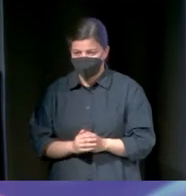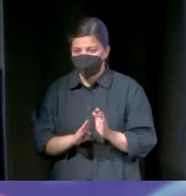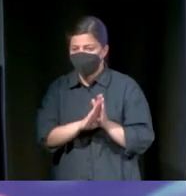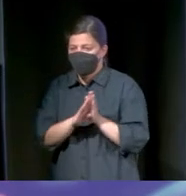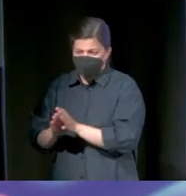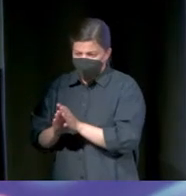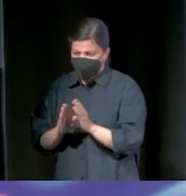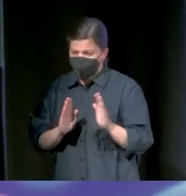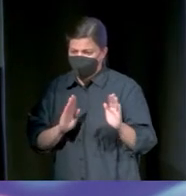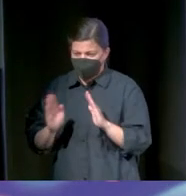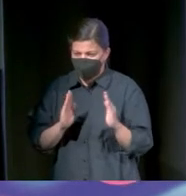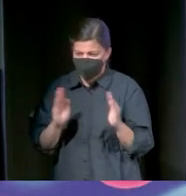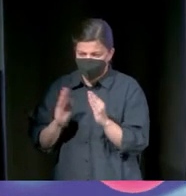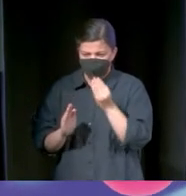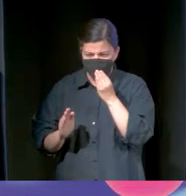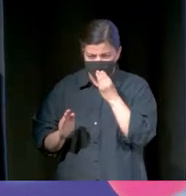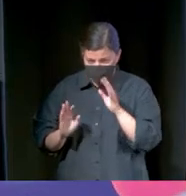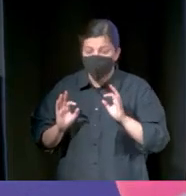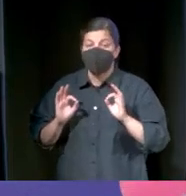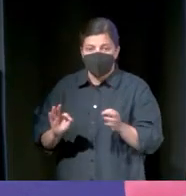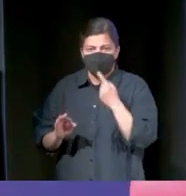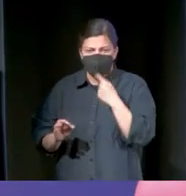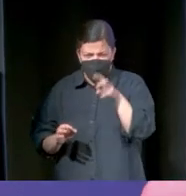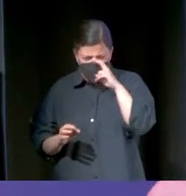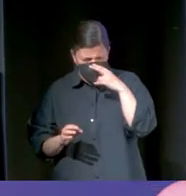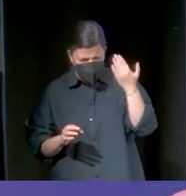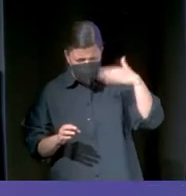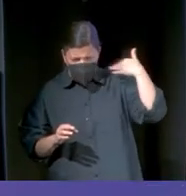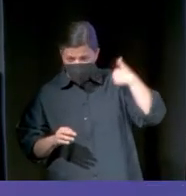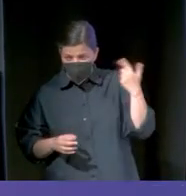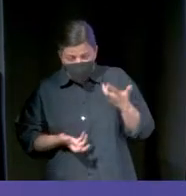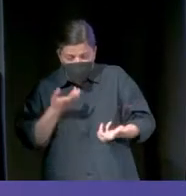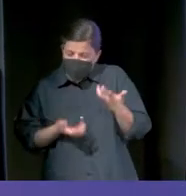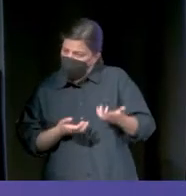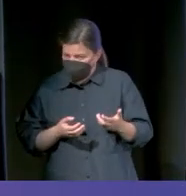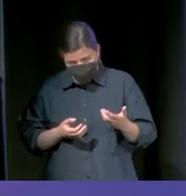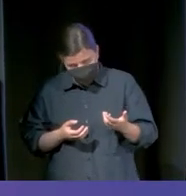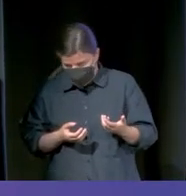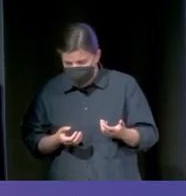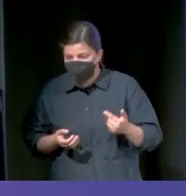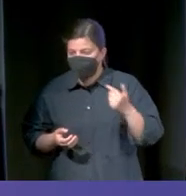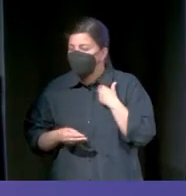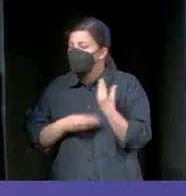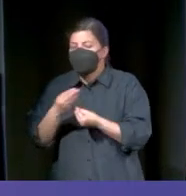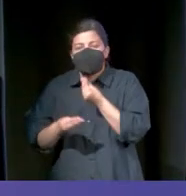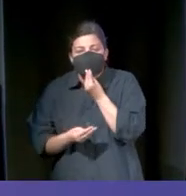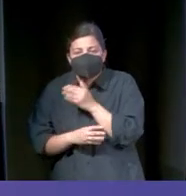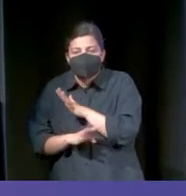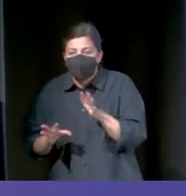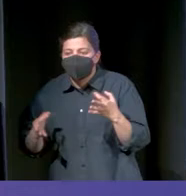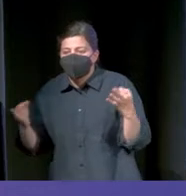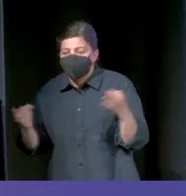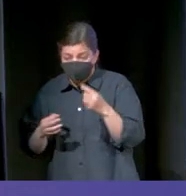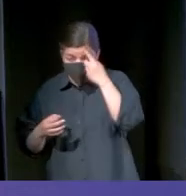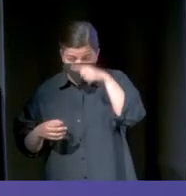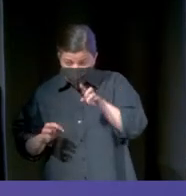fútil y claro estaréis viendo las fotos y diréis que antiguo es que yo hace mucho que no conocimos la verdad lo que mejor se me da en la lengua sabéis